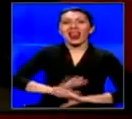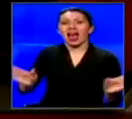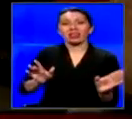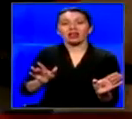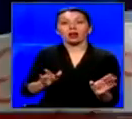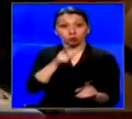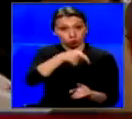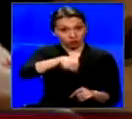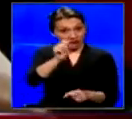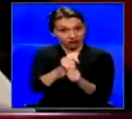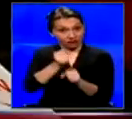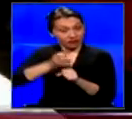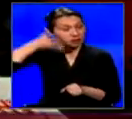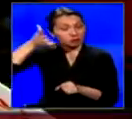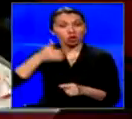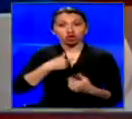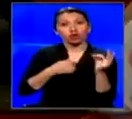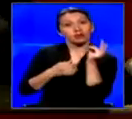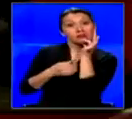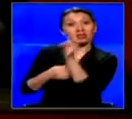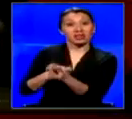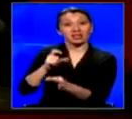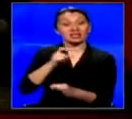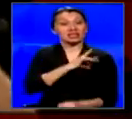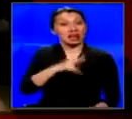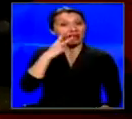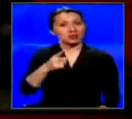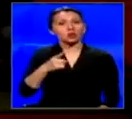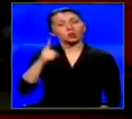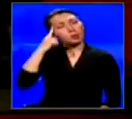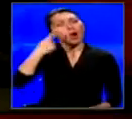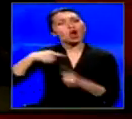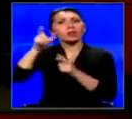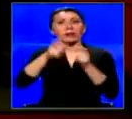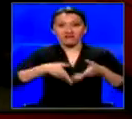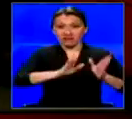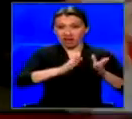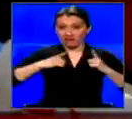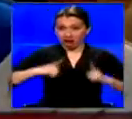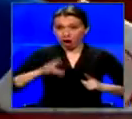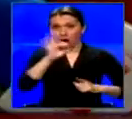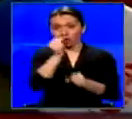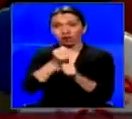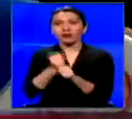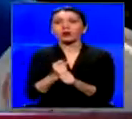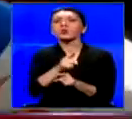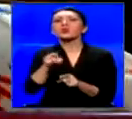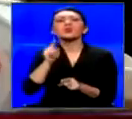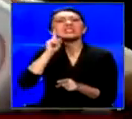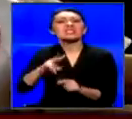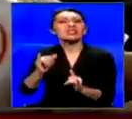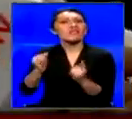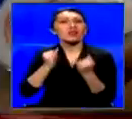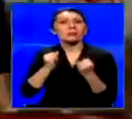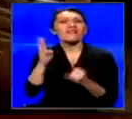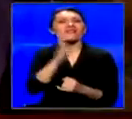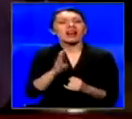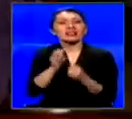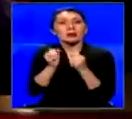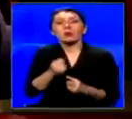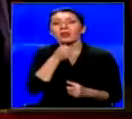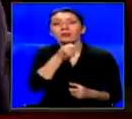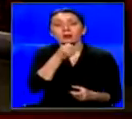gusto. ¿Va a trabajar a los seminarios? No le voy a dar en el gusto a Chilevisión porque algunas personas creen que va de vacaciones. ¿Va de vacaciones o va a trabajar? Pero si no tienen ni siquiera la información básica para poder